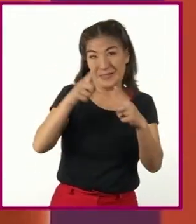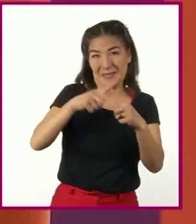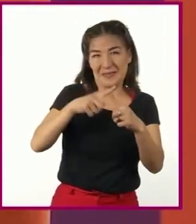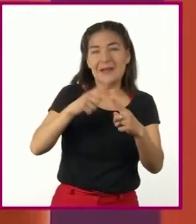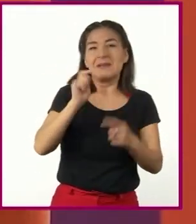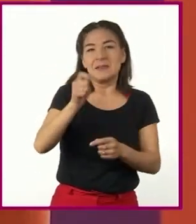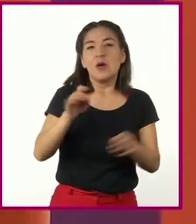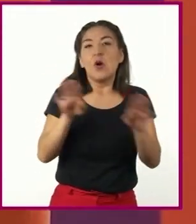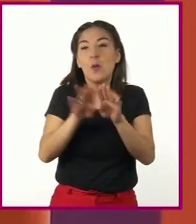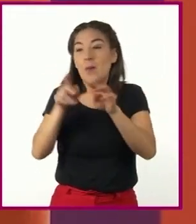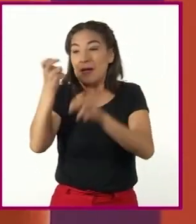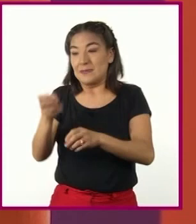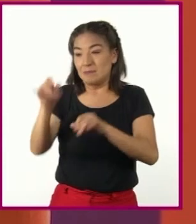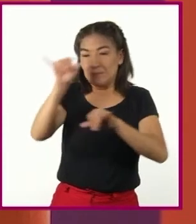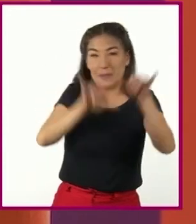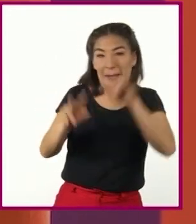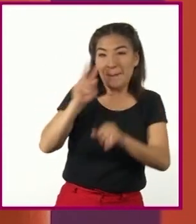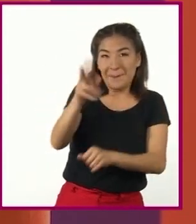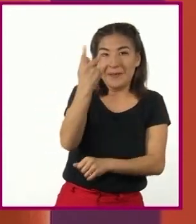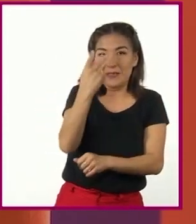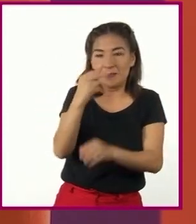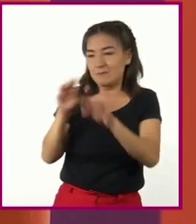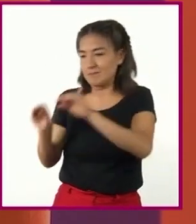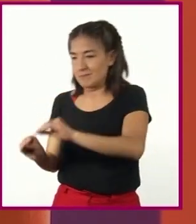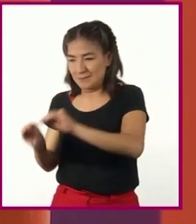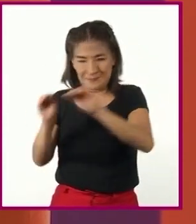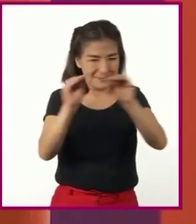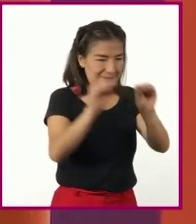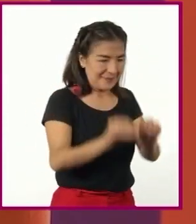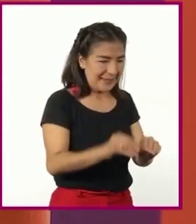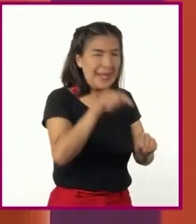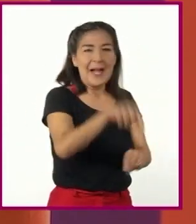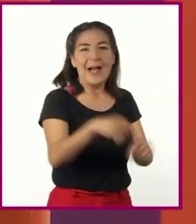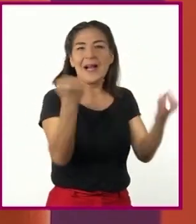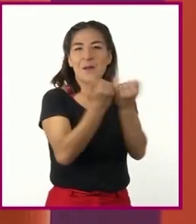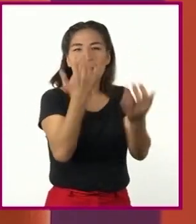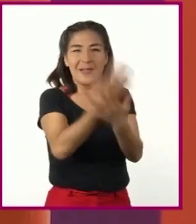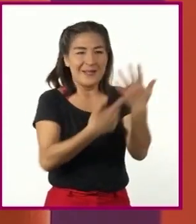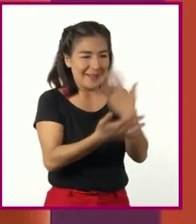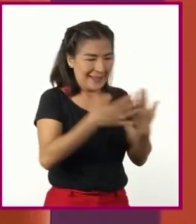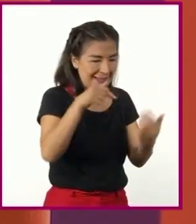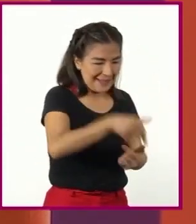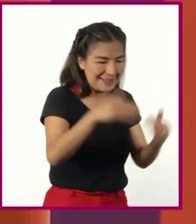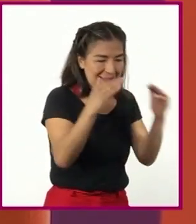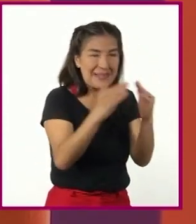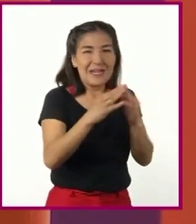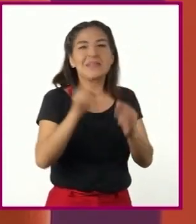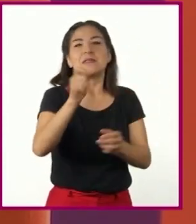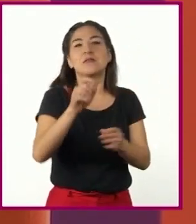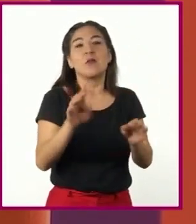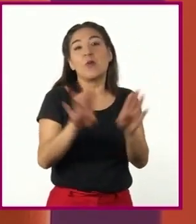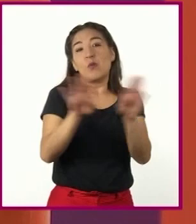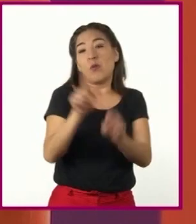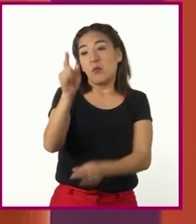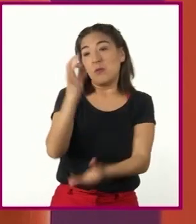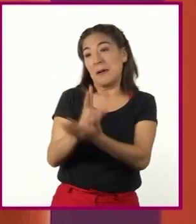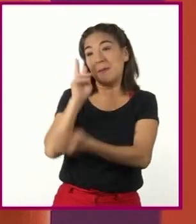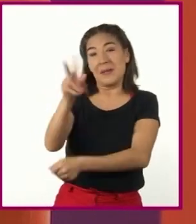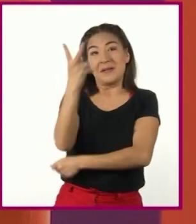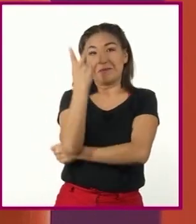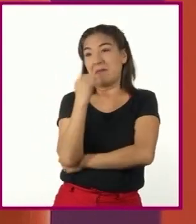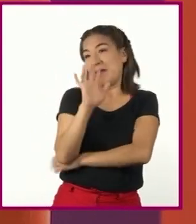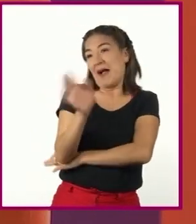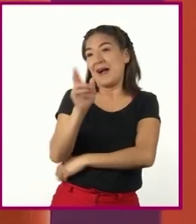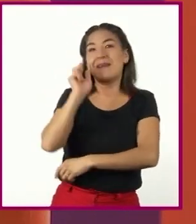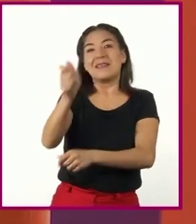esos experimentos y esa parte a la vida real, ¿no? Que no nada más nos quedemos en ver la cápsula. La cápsula está bien, está